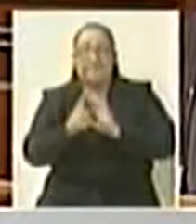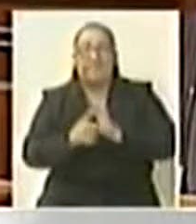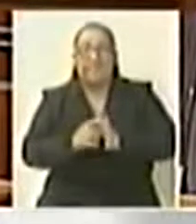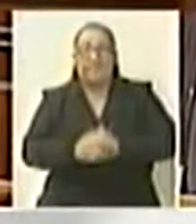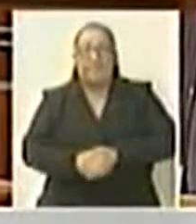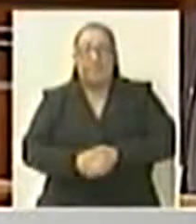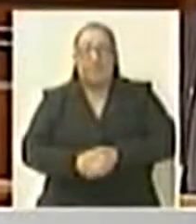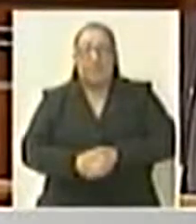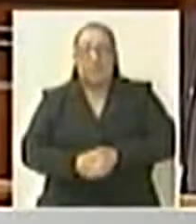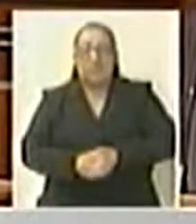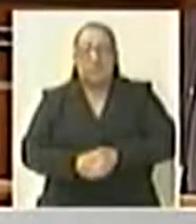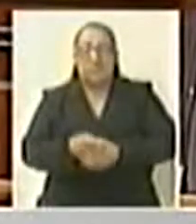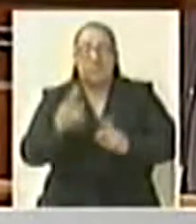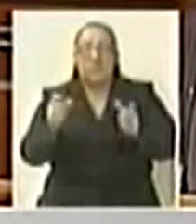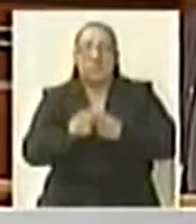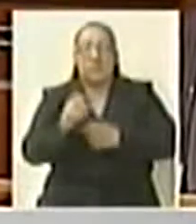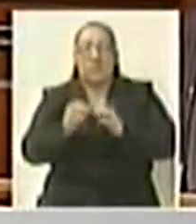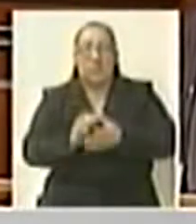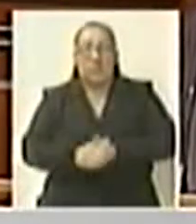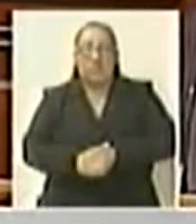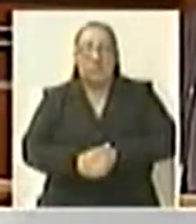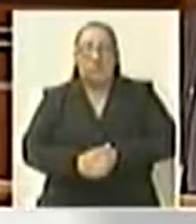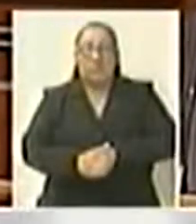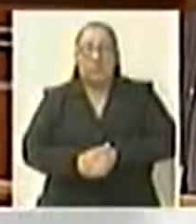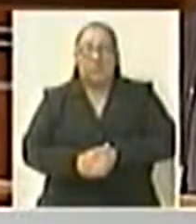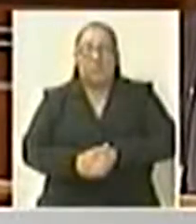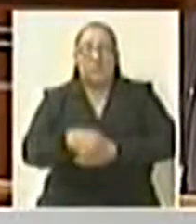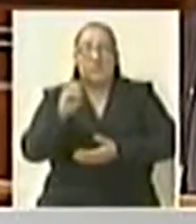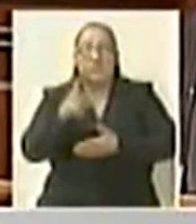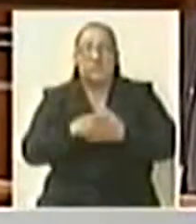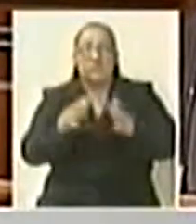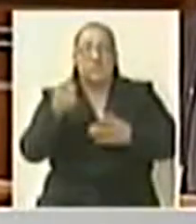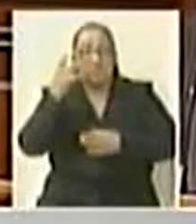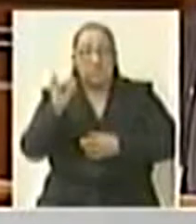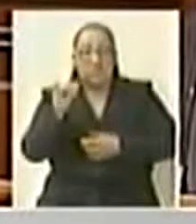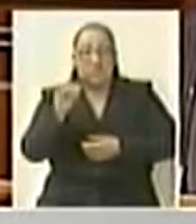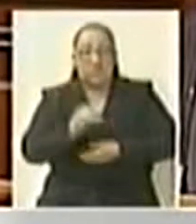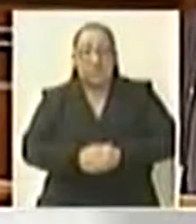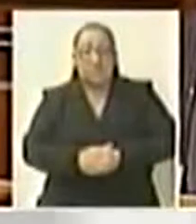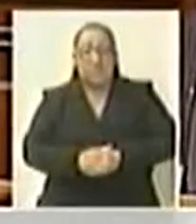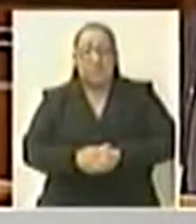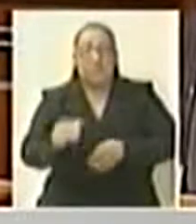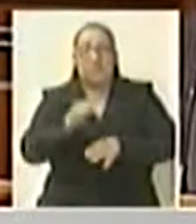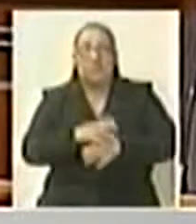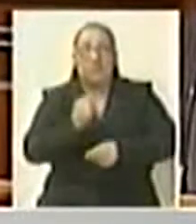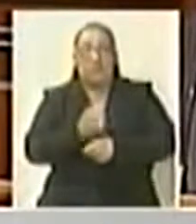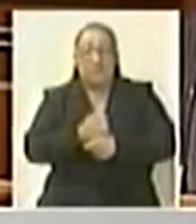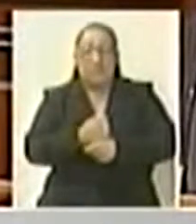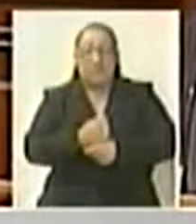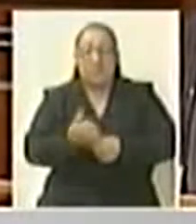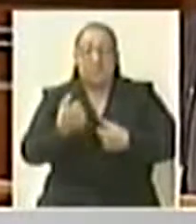dictamen dictaminado por la Comisión de Economía dice que cualquier iniciativa sobre la materia